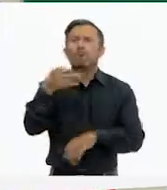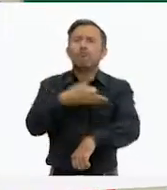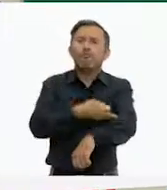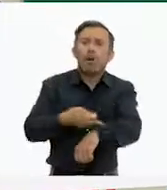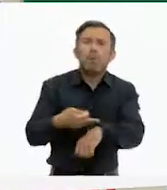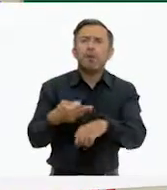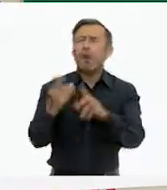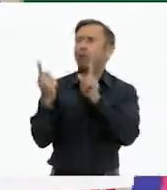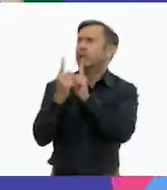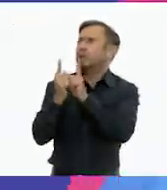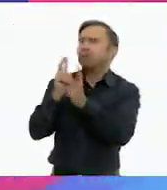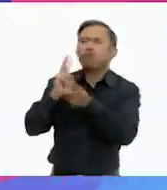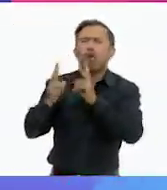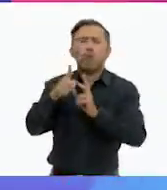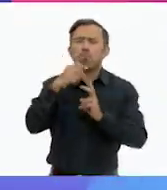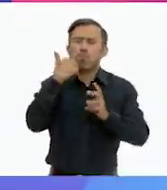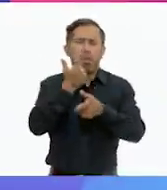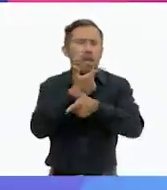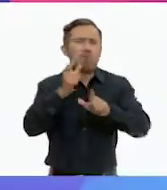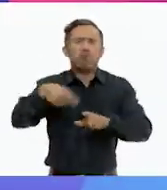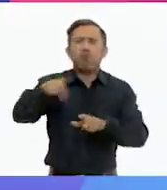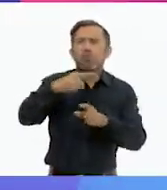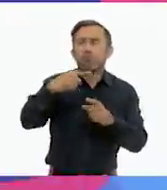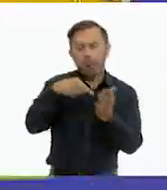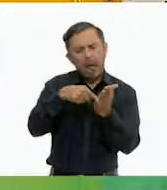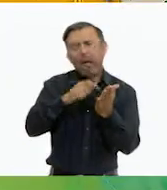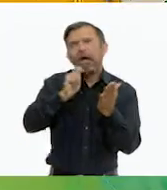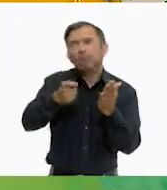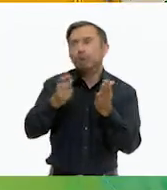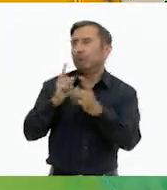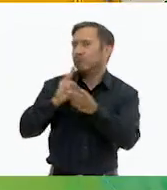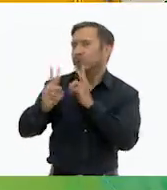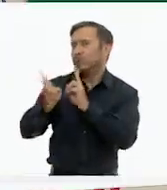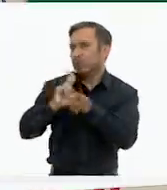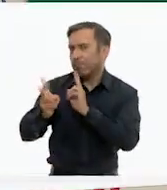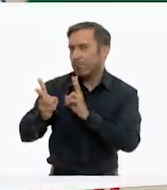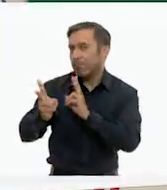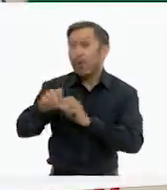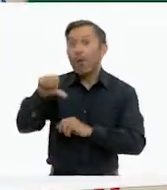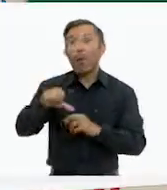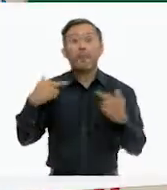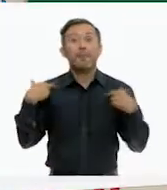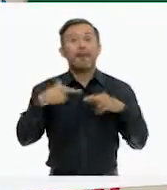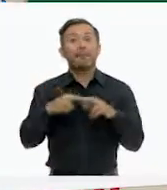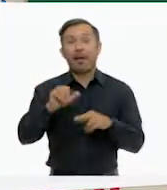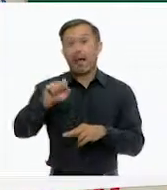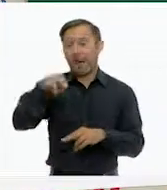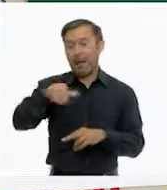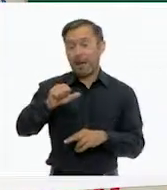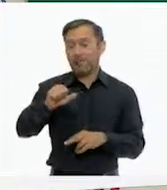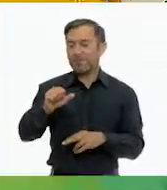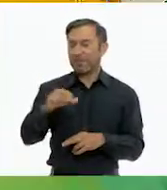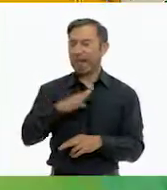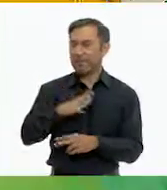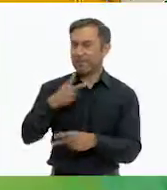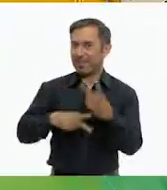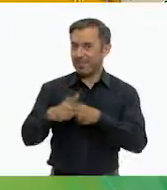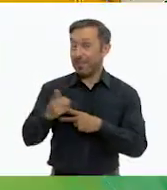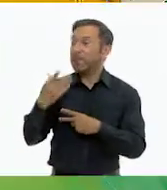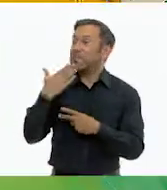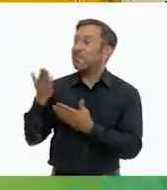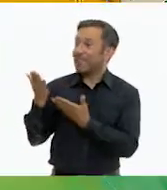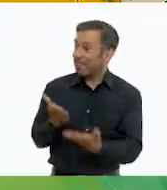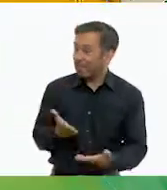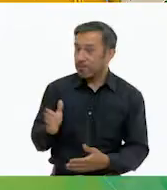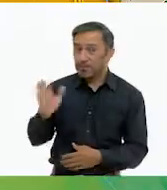fin, con quienes ustedes quieran, ¿de acuerdo? Está con nosotros hoy la maestra Alma, así que démosle la bienvenida. Hola, ¿qué